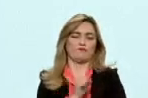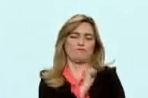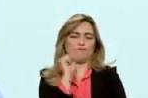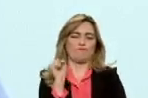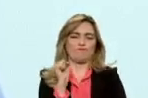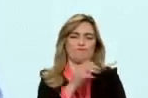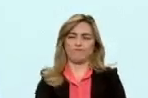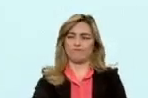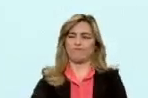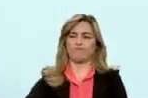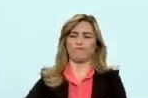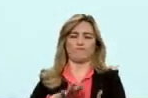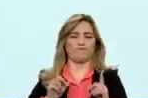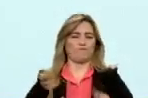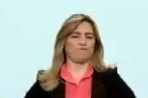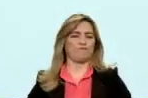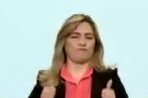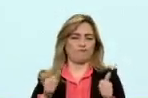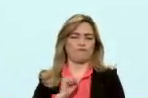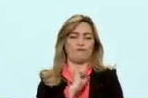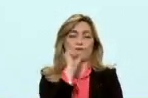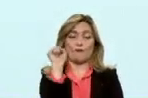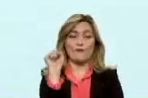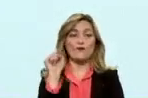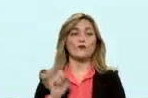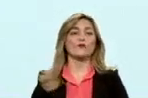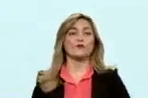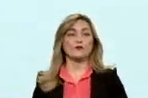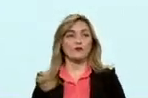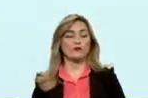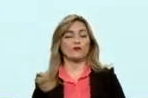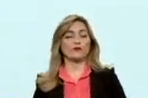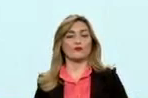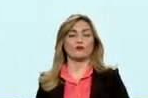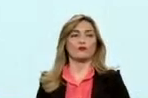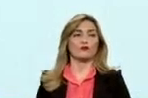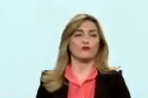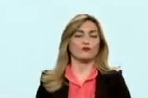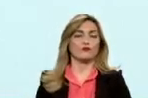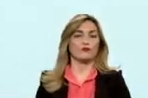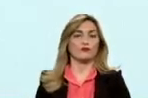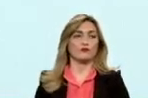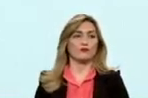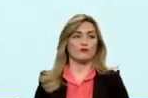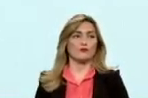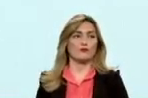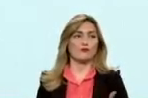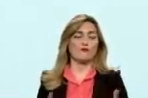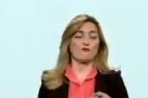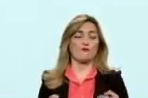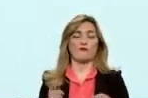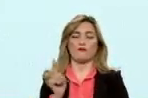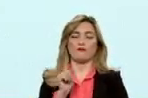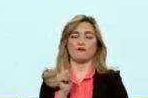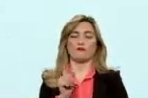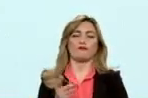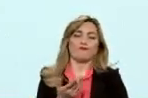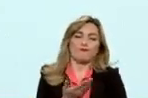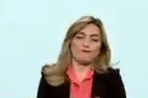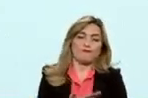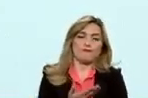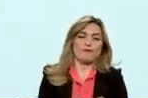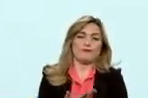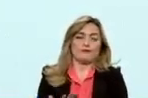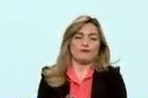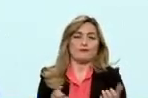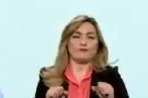ambiente sano, un ambiente armónico, también es un derecho. Entonces, creo que por ahí no vendría la discusión. Lo importante es generar las condiciones en las